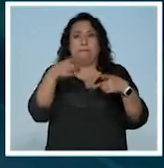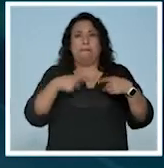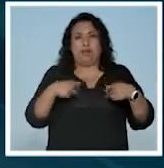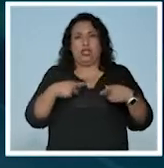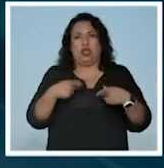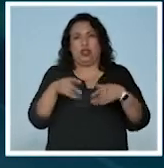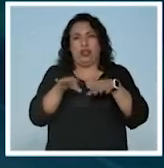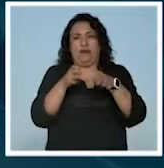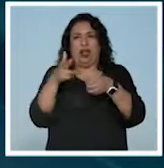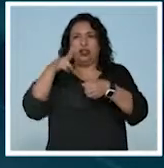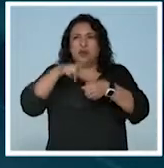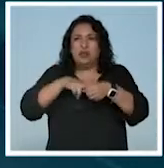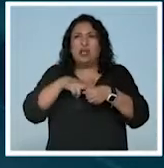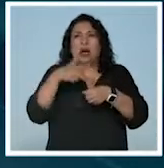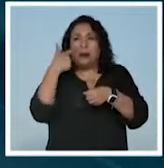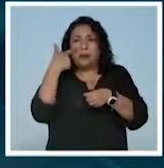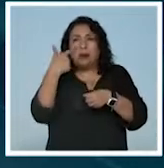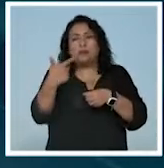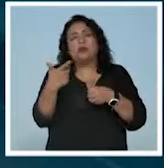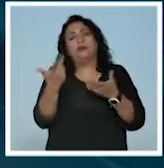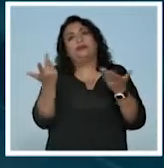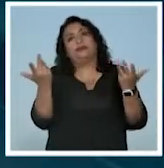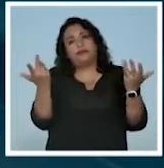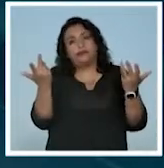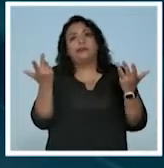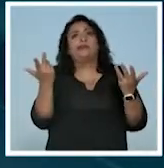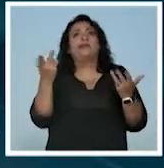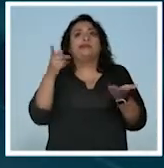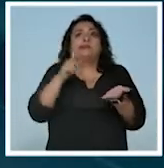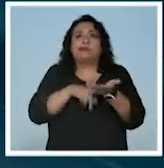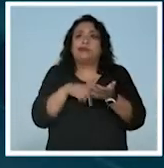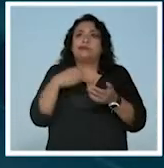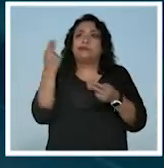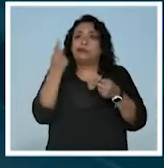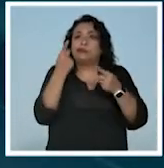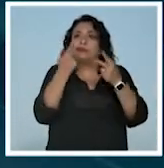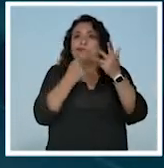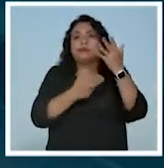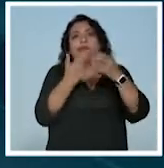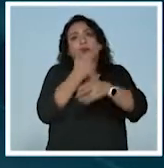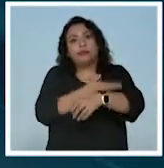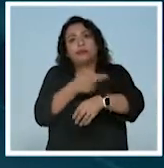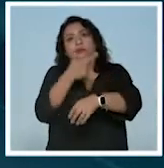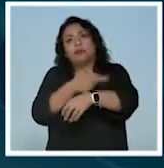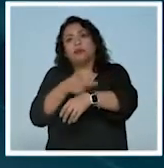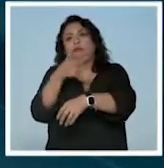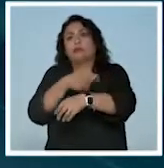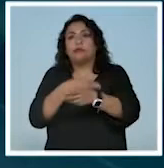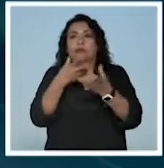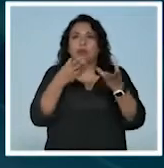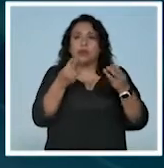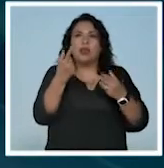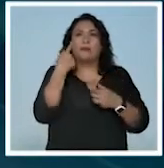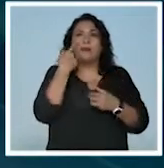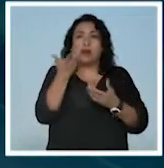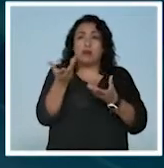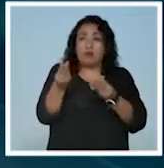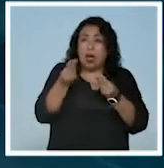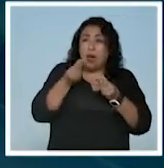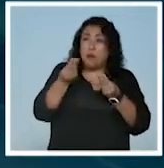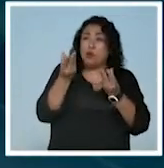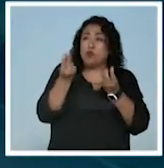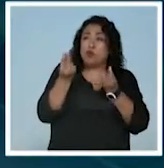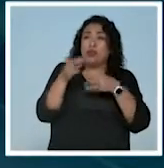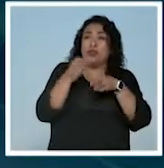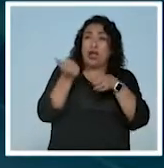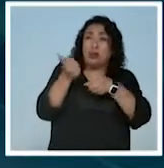salud lógicas contables que lo ha sepultado en requisitos burocráticos. Ante la carga administrativa